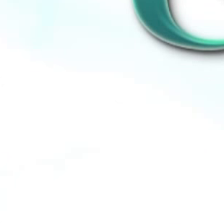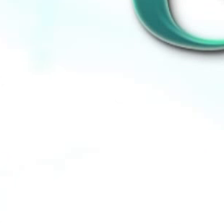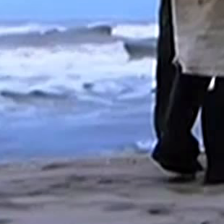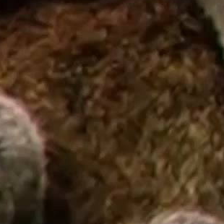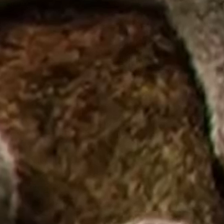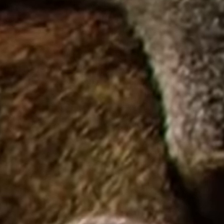felicidades